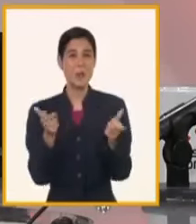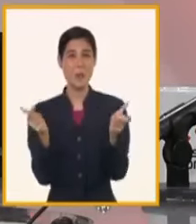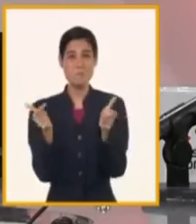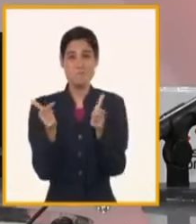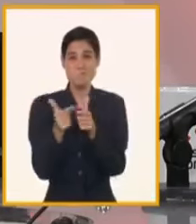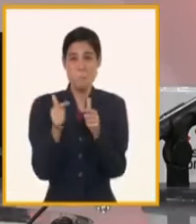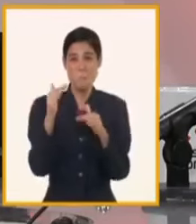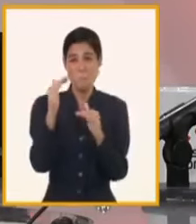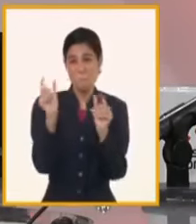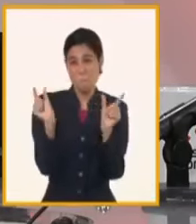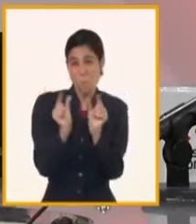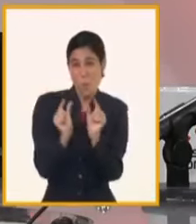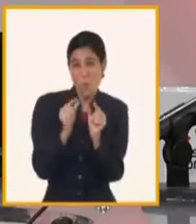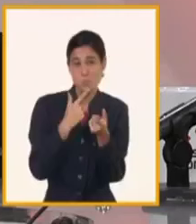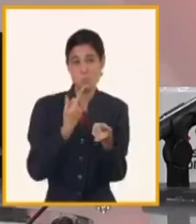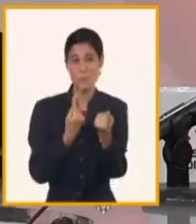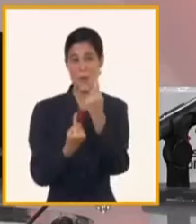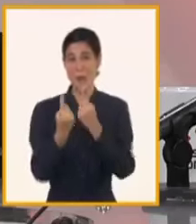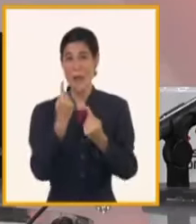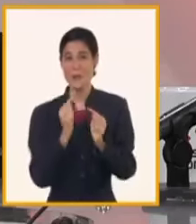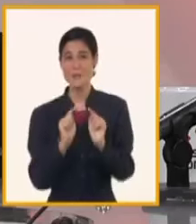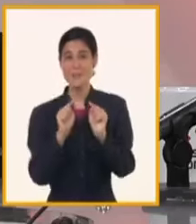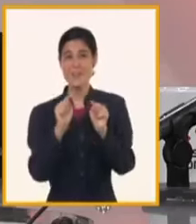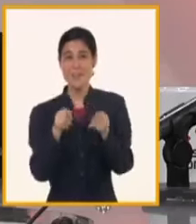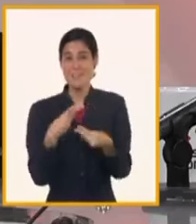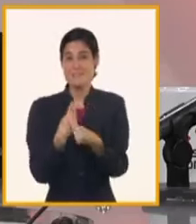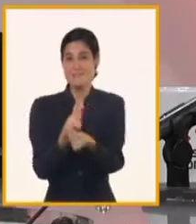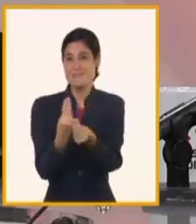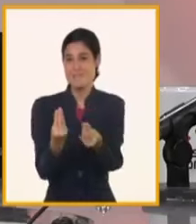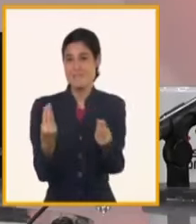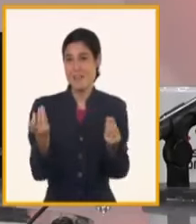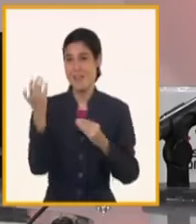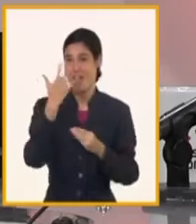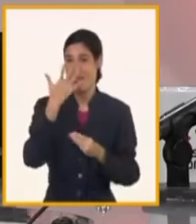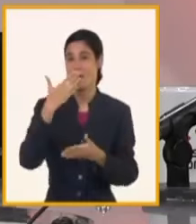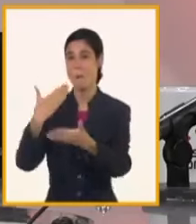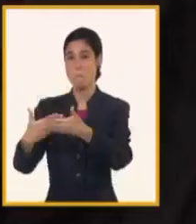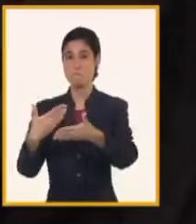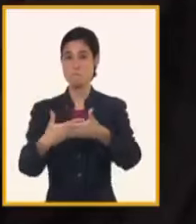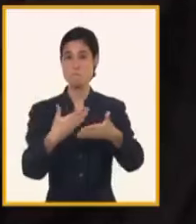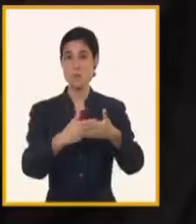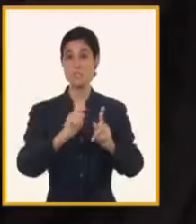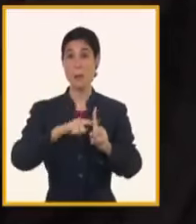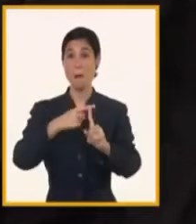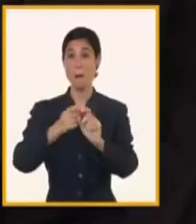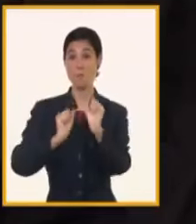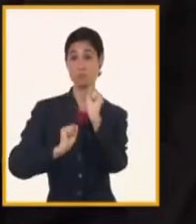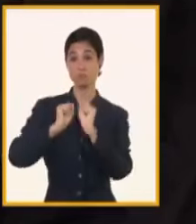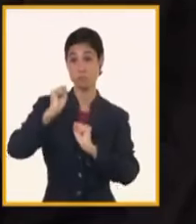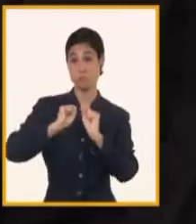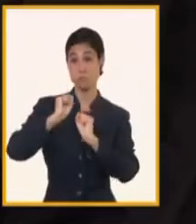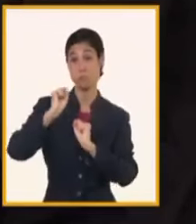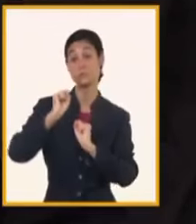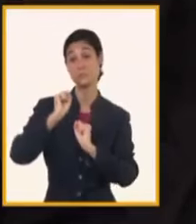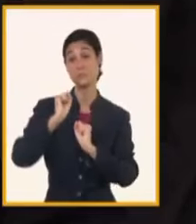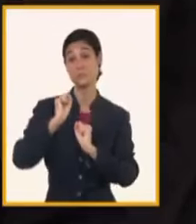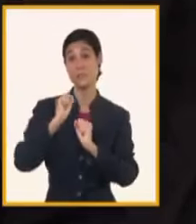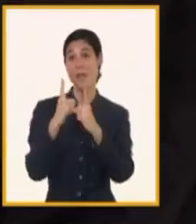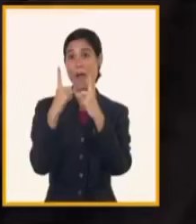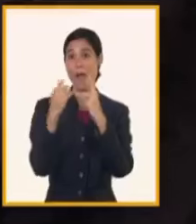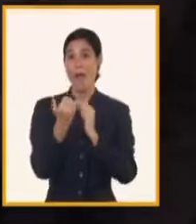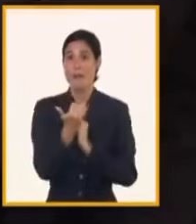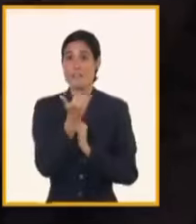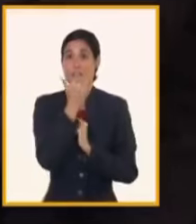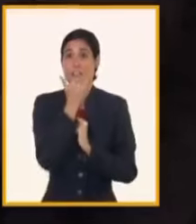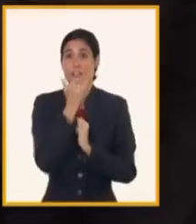no voy a decir petróleo para los grupos electrógenos para las propias patanas y esas no pueden entrar en funcion Exacto nosotros